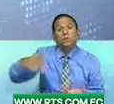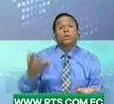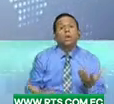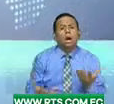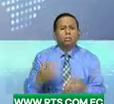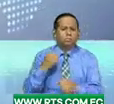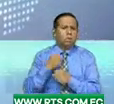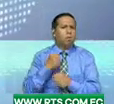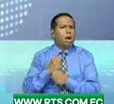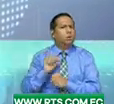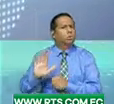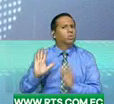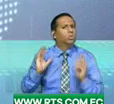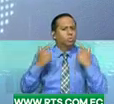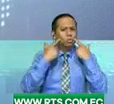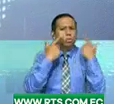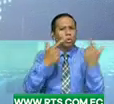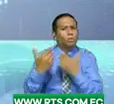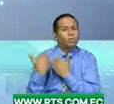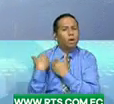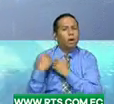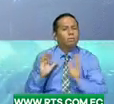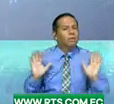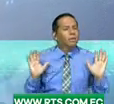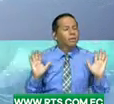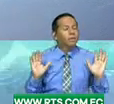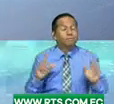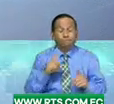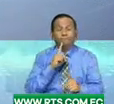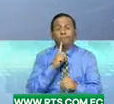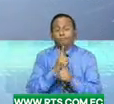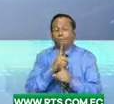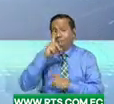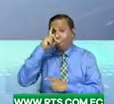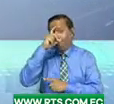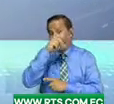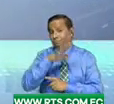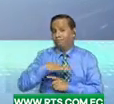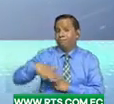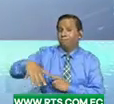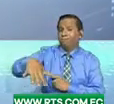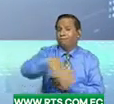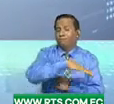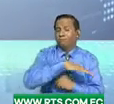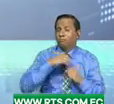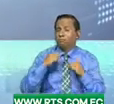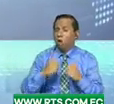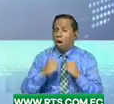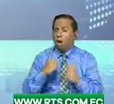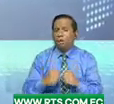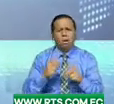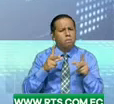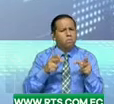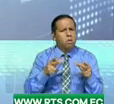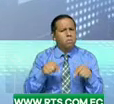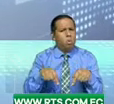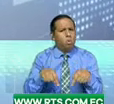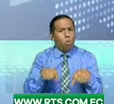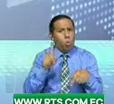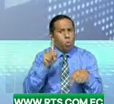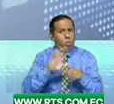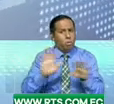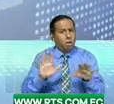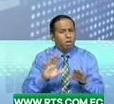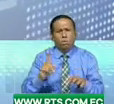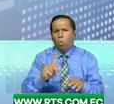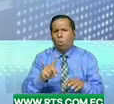haciendo su trabajo. Así, lamentablemente, es el ambiente, es lo que pasa en muchos puntos de Guayaquil, no solo aquí en la cooperativa